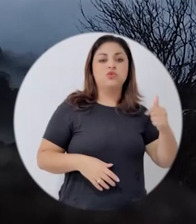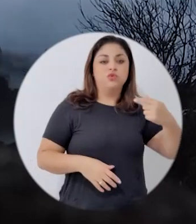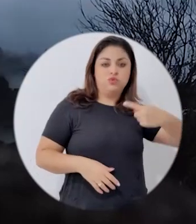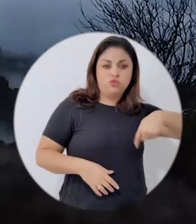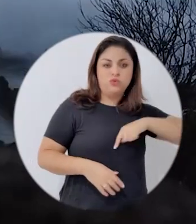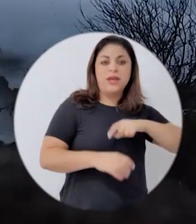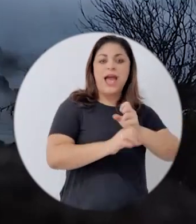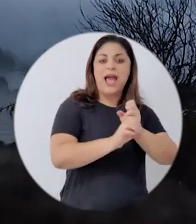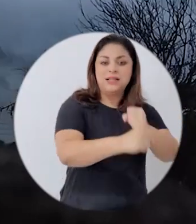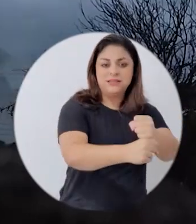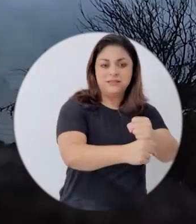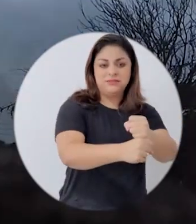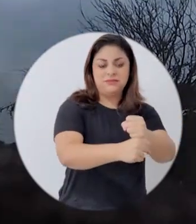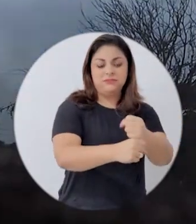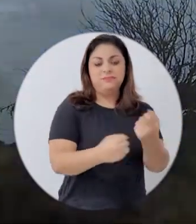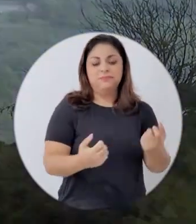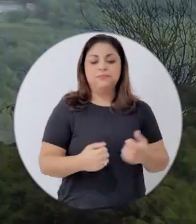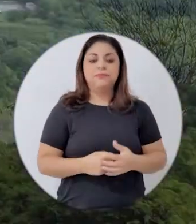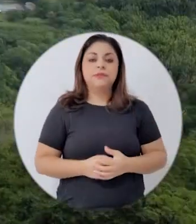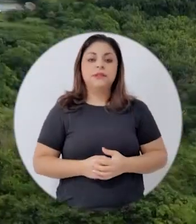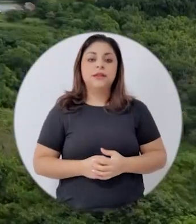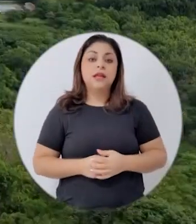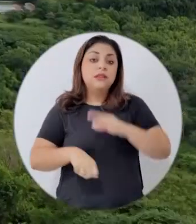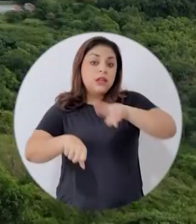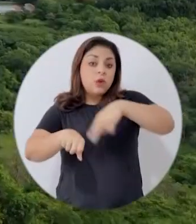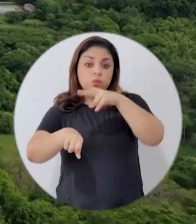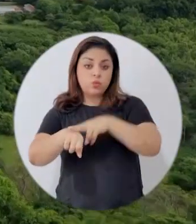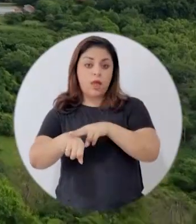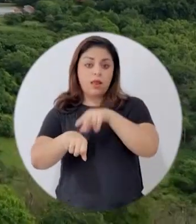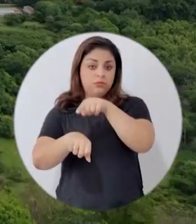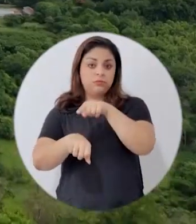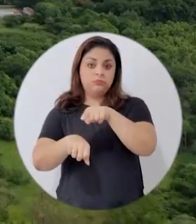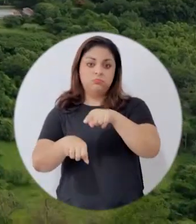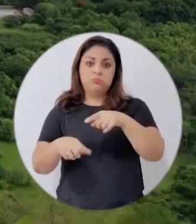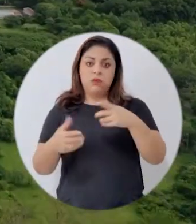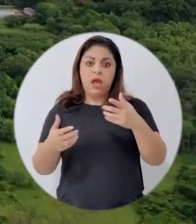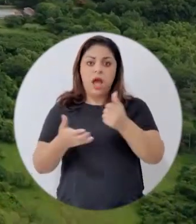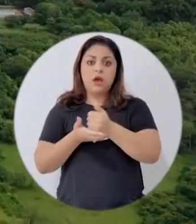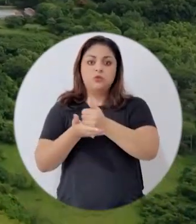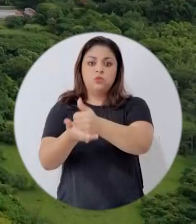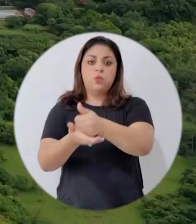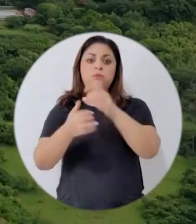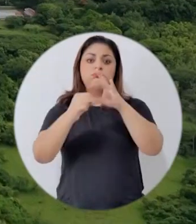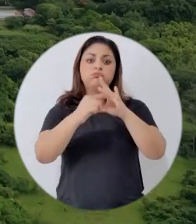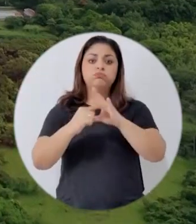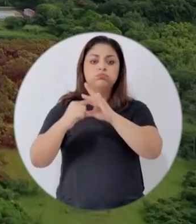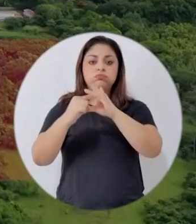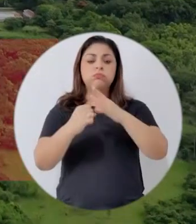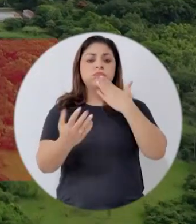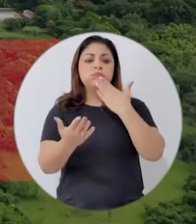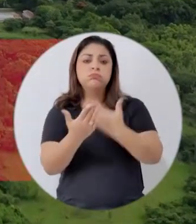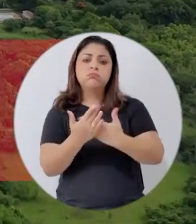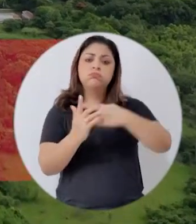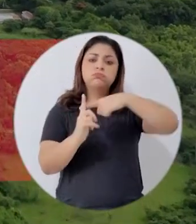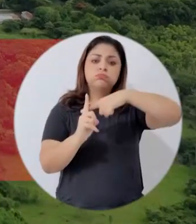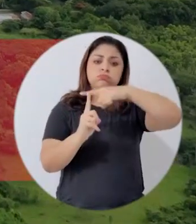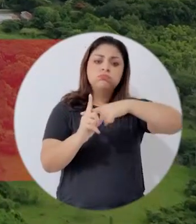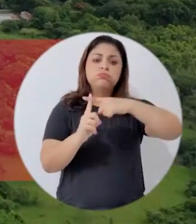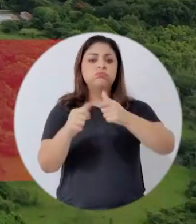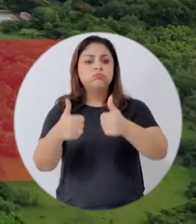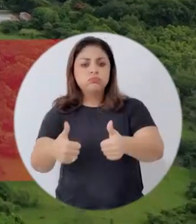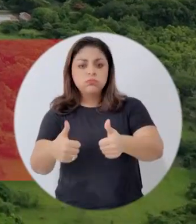Realmente la existencia del gas de efecto invernadero es el que permite realmente que la Tierra mantenga una temperatura adecuada para que podamos